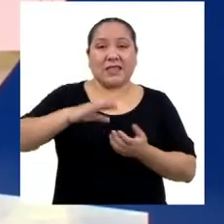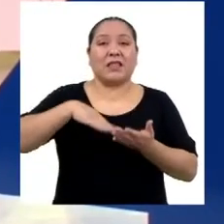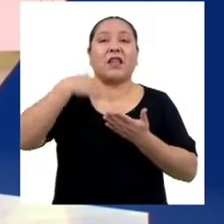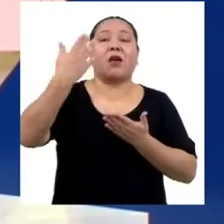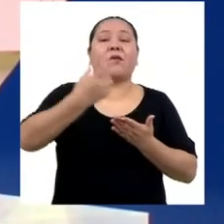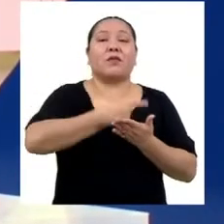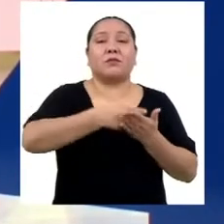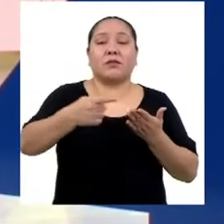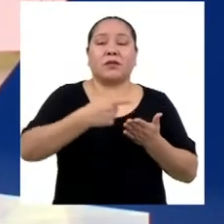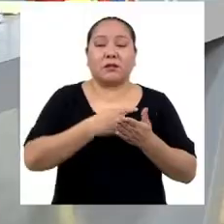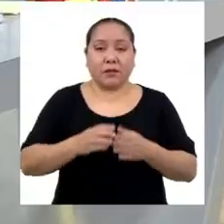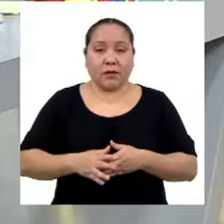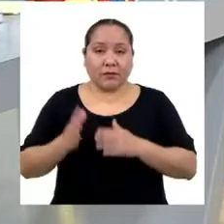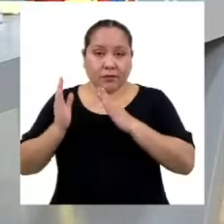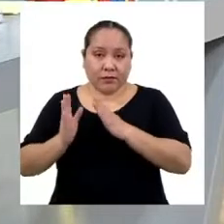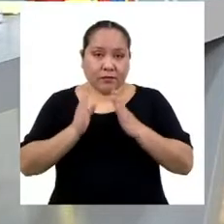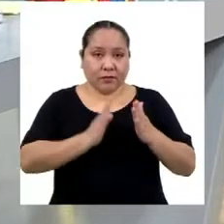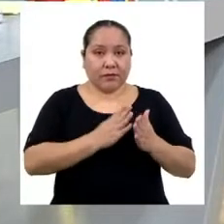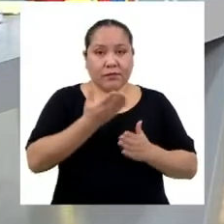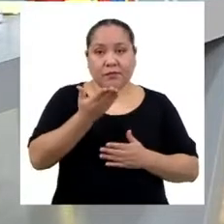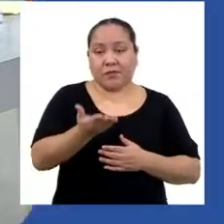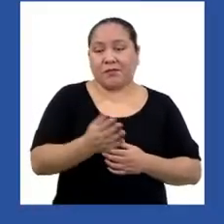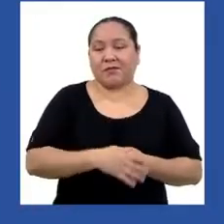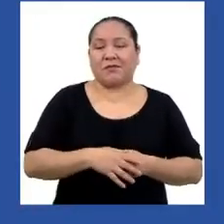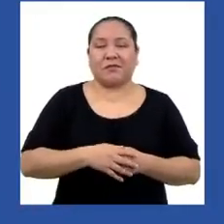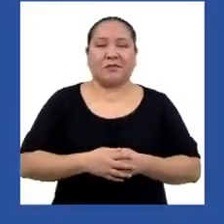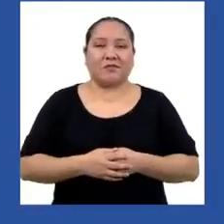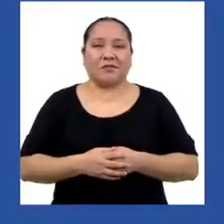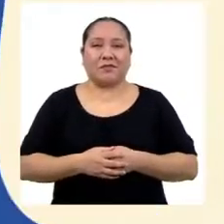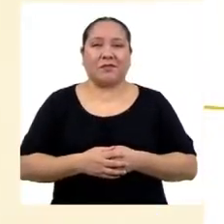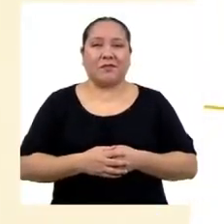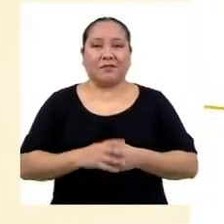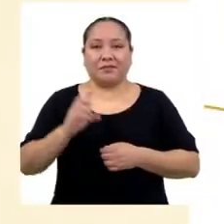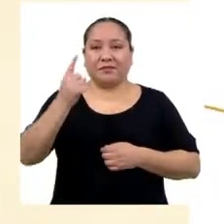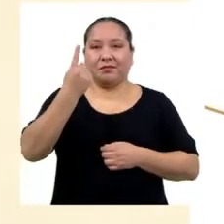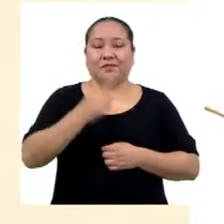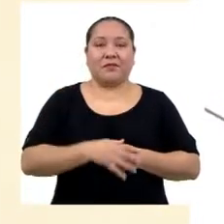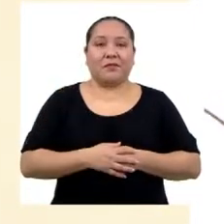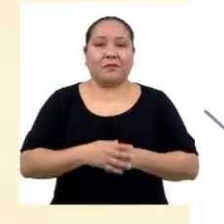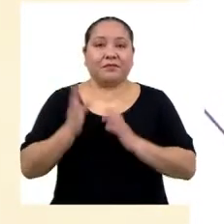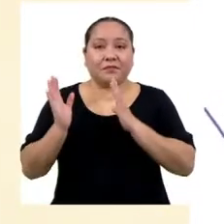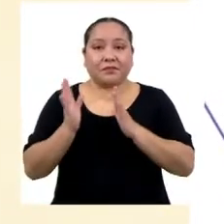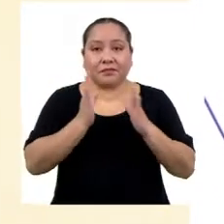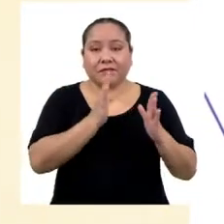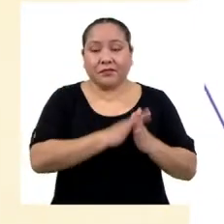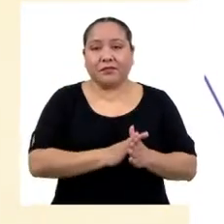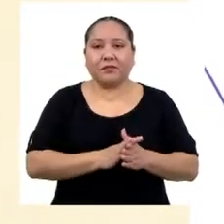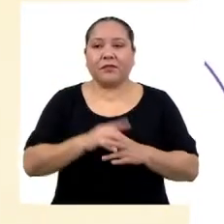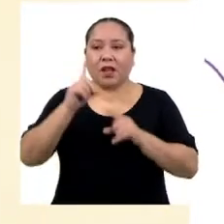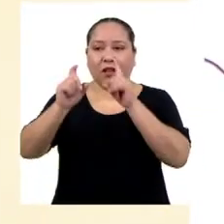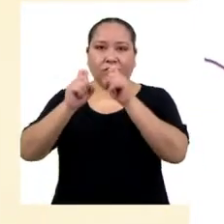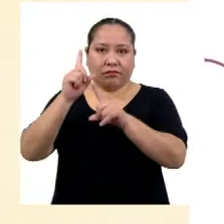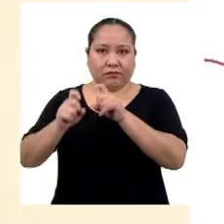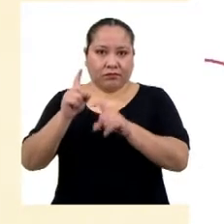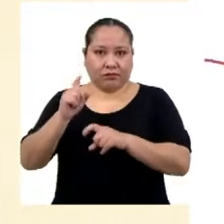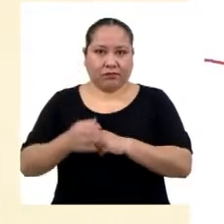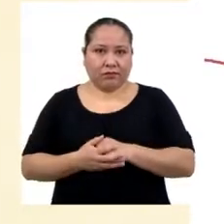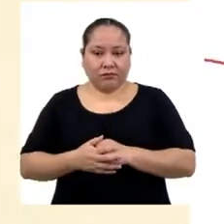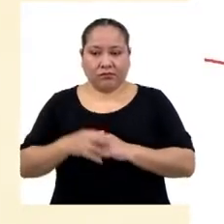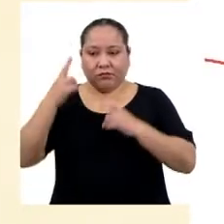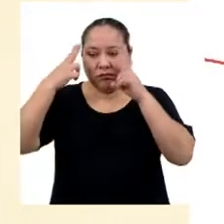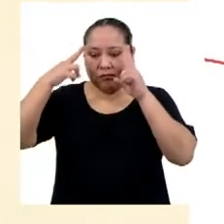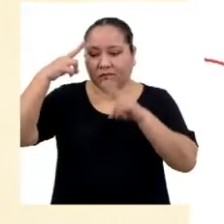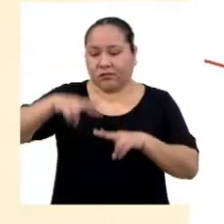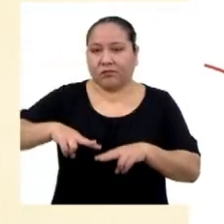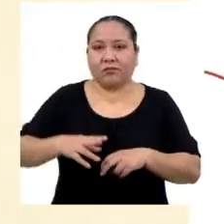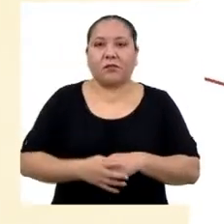semana desarrollaremos las siguientes actividades. Primero, elaboraremos nuestra encuesta, determinaremos